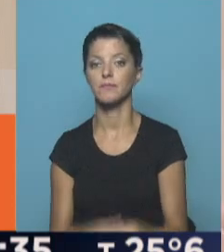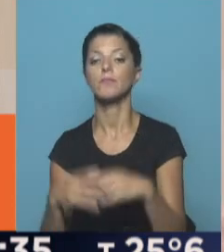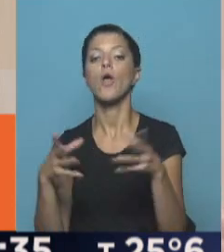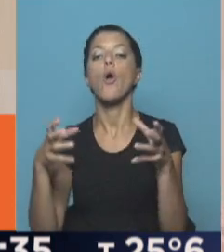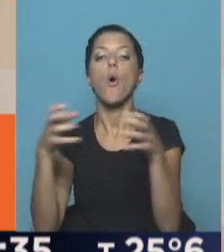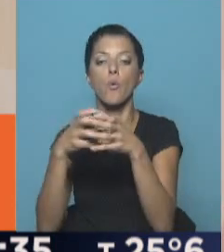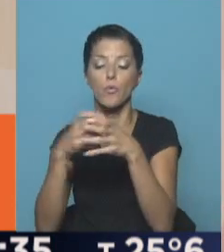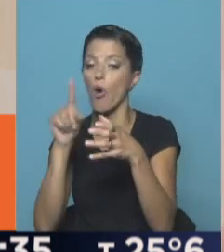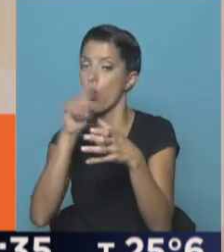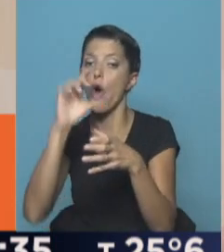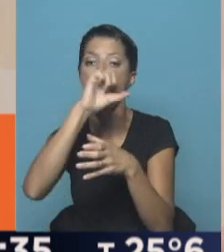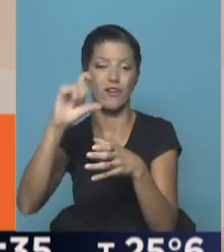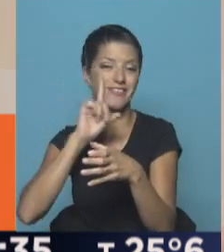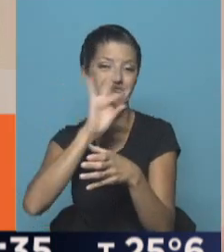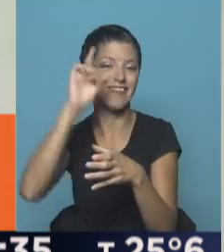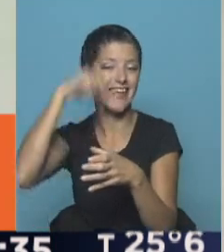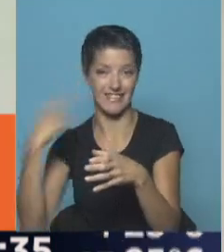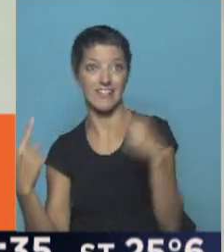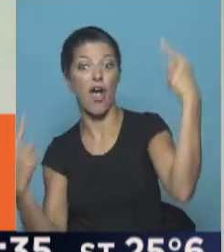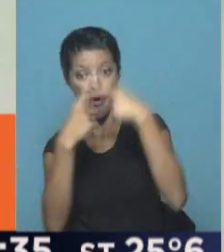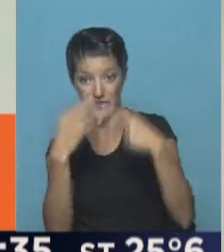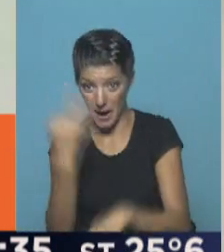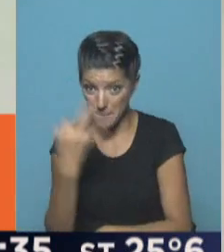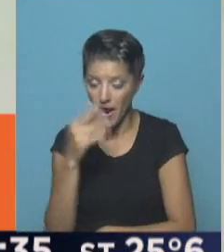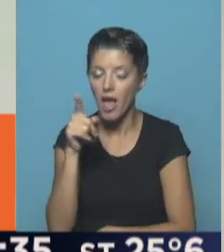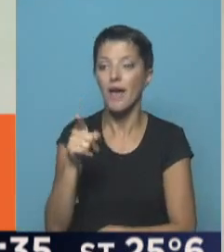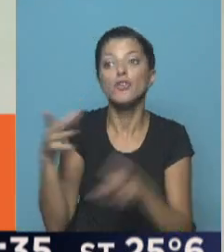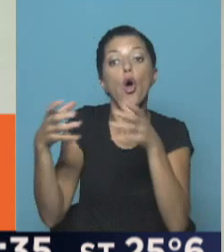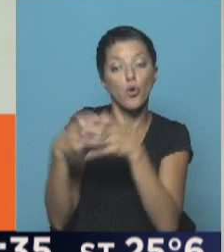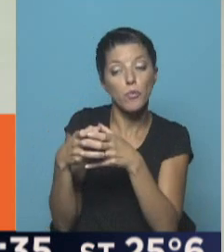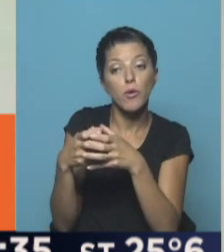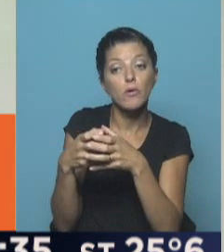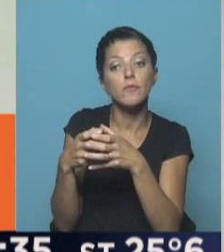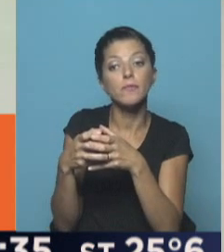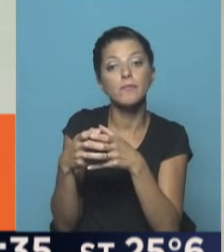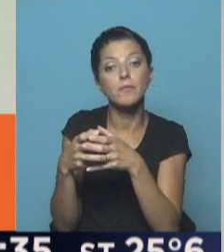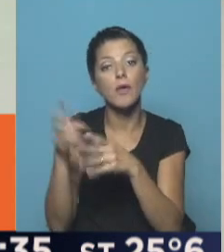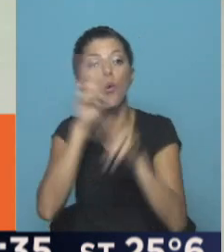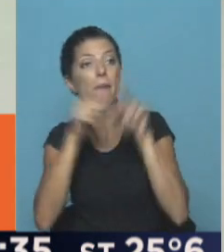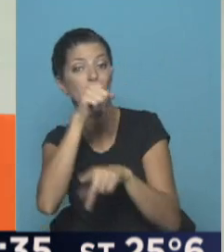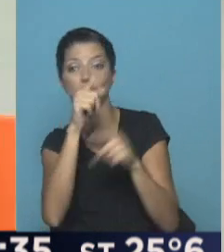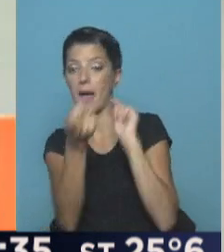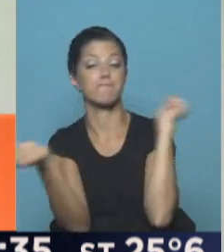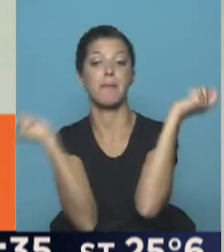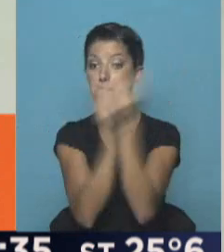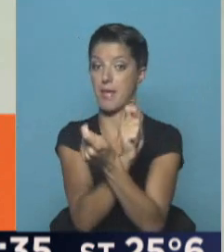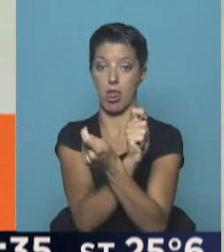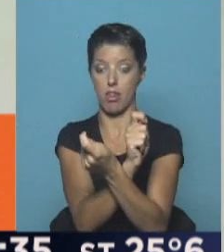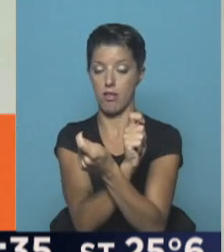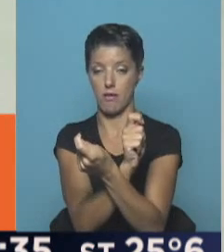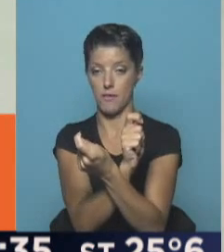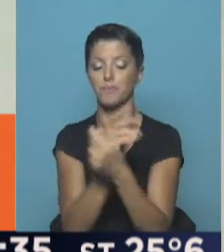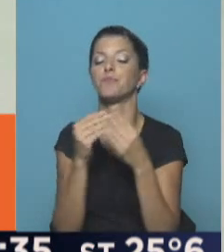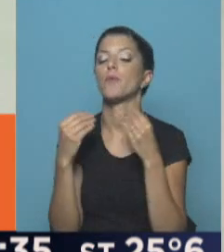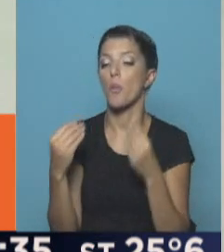no occidentales enfrentados con Occidente que necesariamente llevaban a que Occidente tenía que reaccionar. Porque en estos términos que se